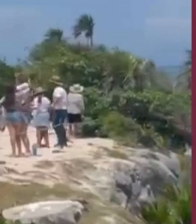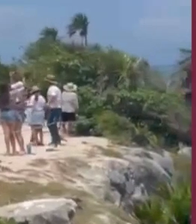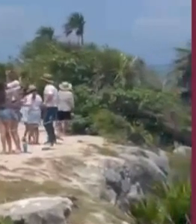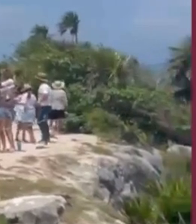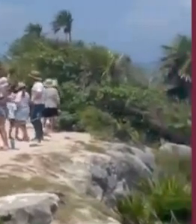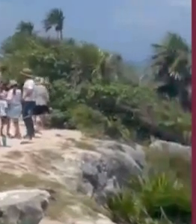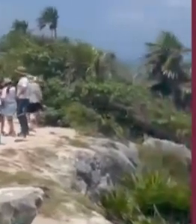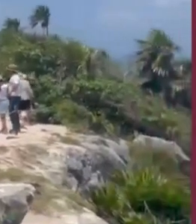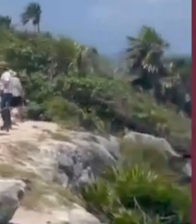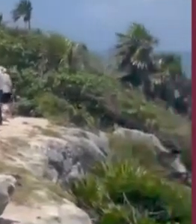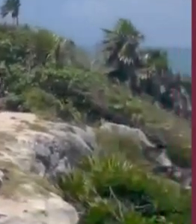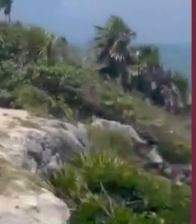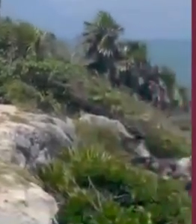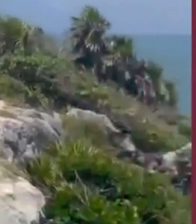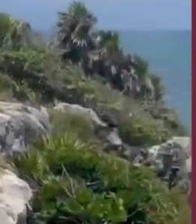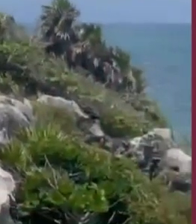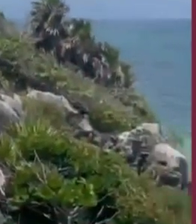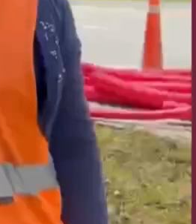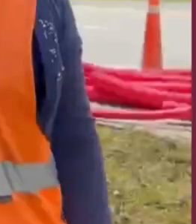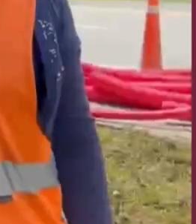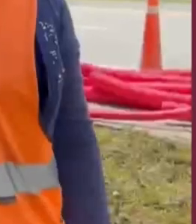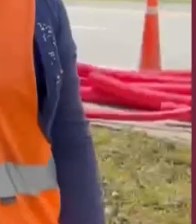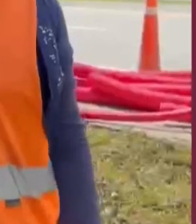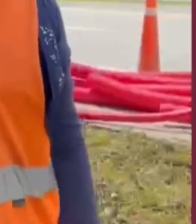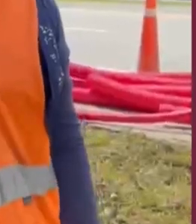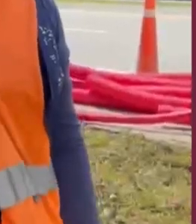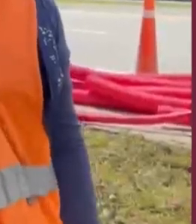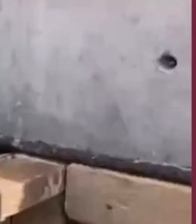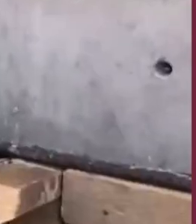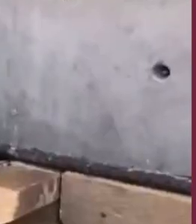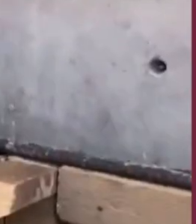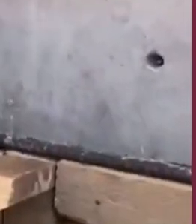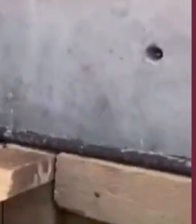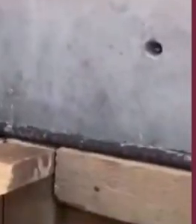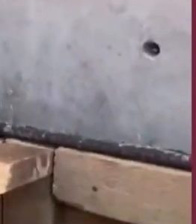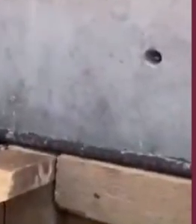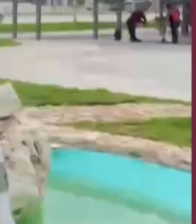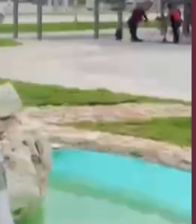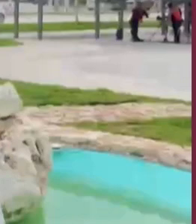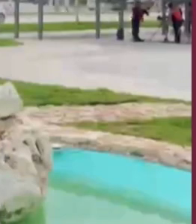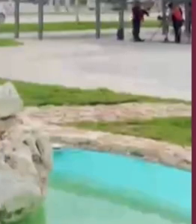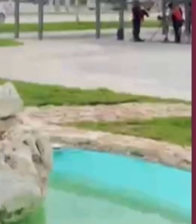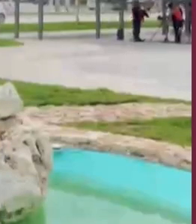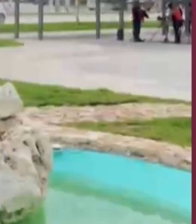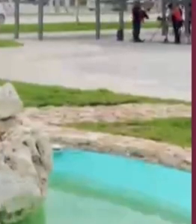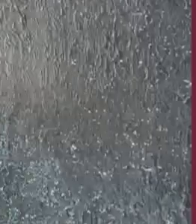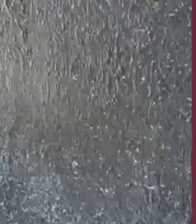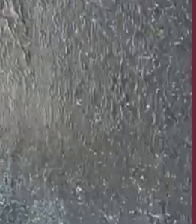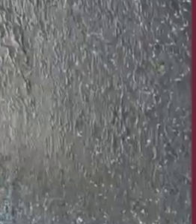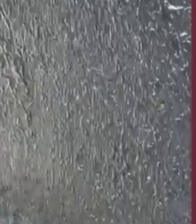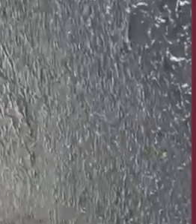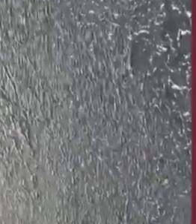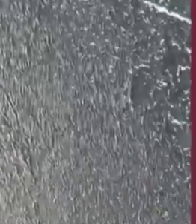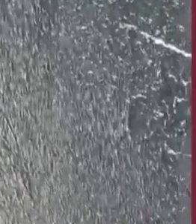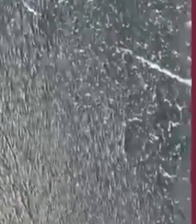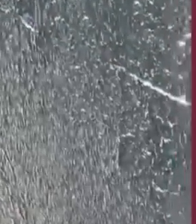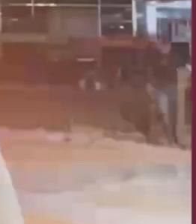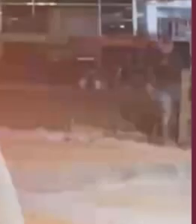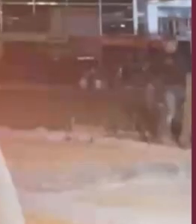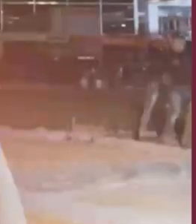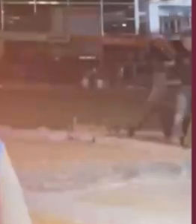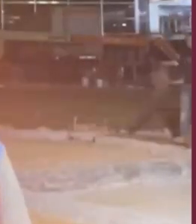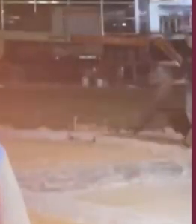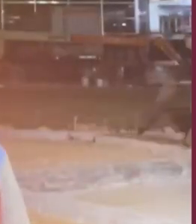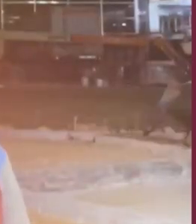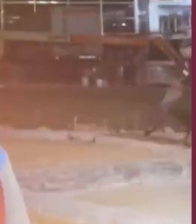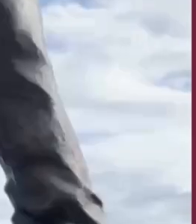innumerables zonas arqueológicas del mundo maya, fomentando el turismo y el desarrollo de la infraestructura para su atención, mejorando por ende la economía